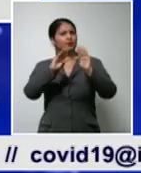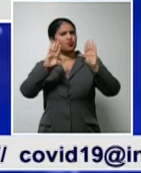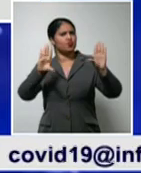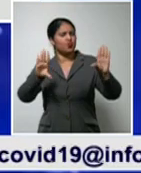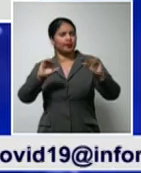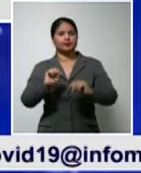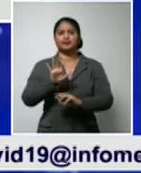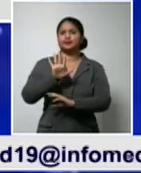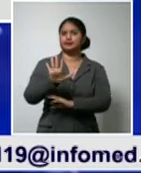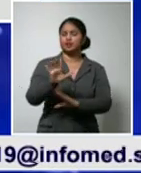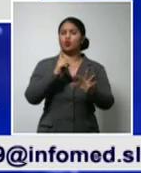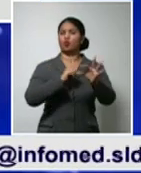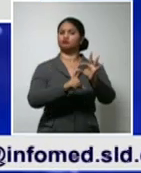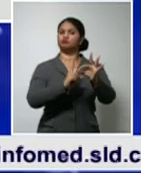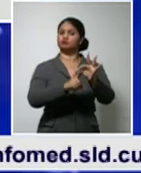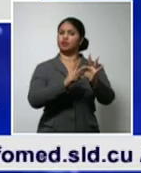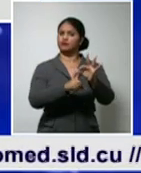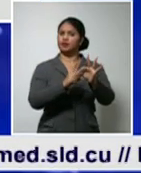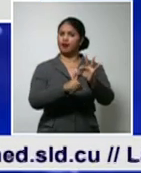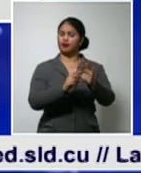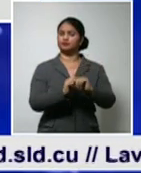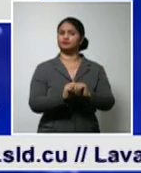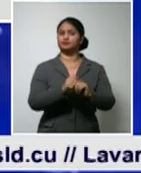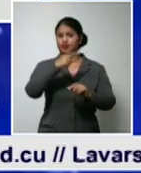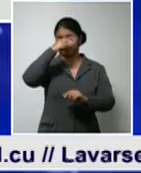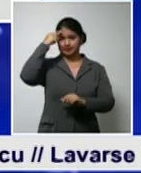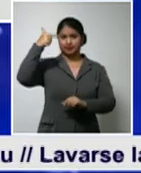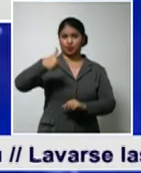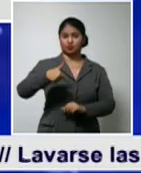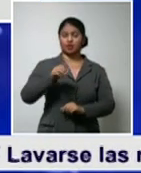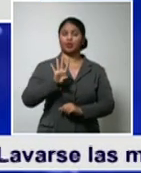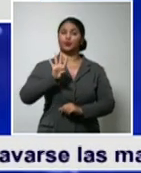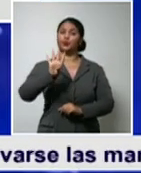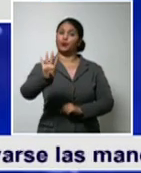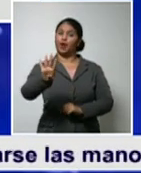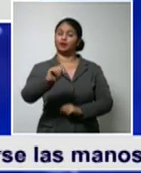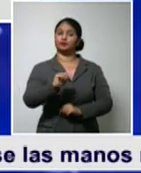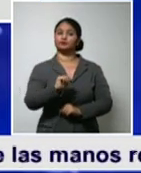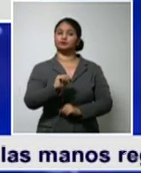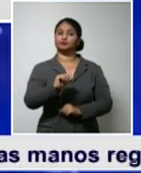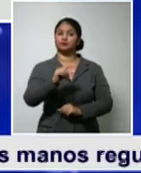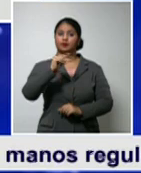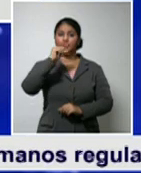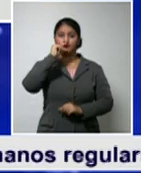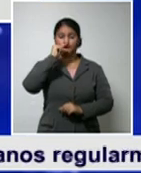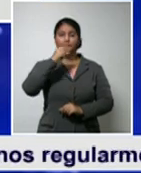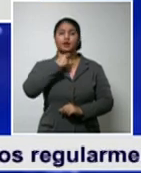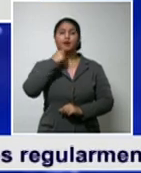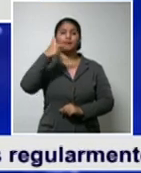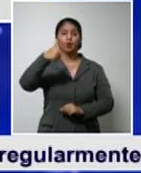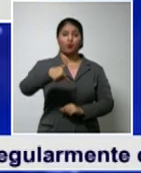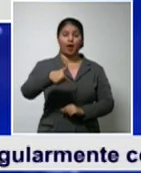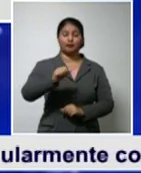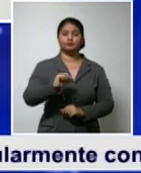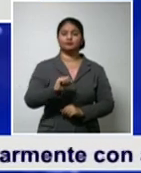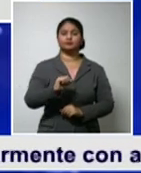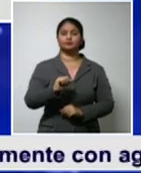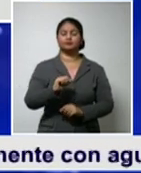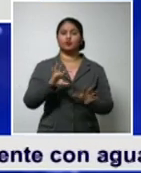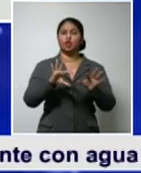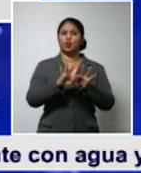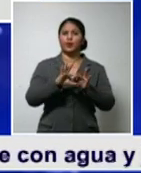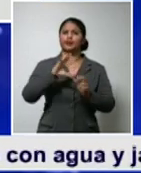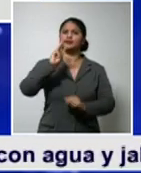de Quibicán, San José con 4, Bejucal y Guines con 3 cada uno, Nueva